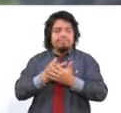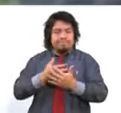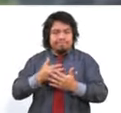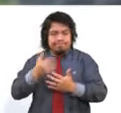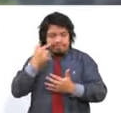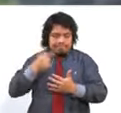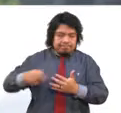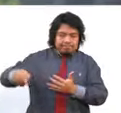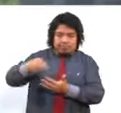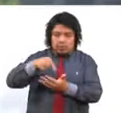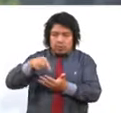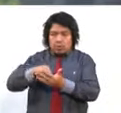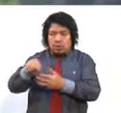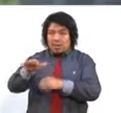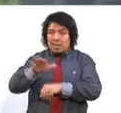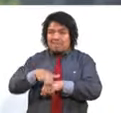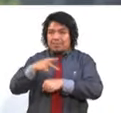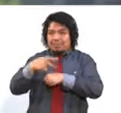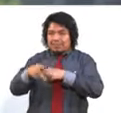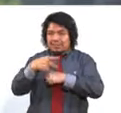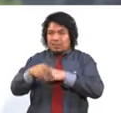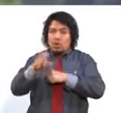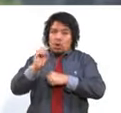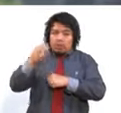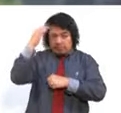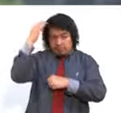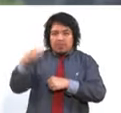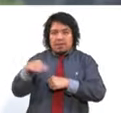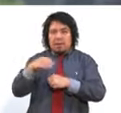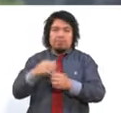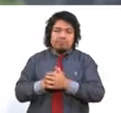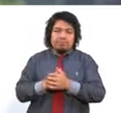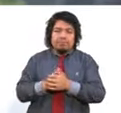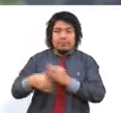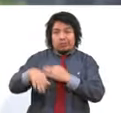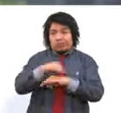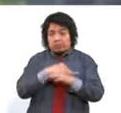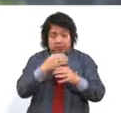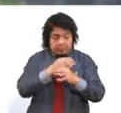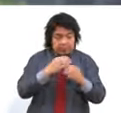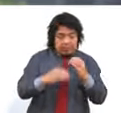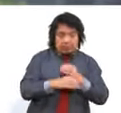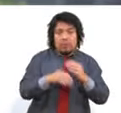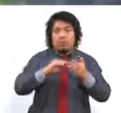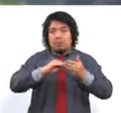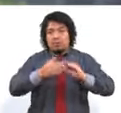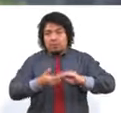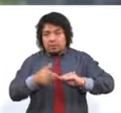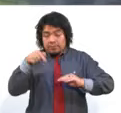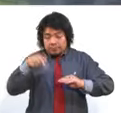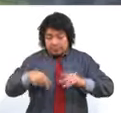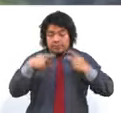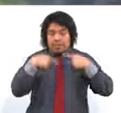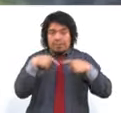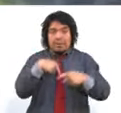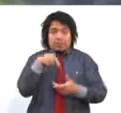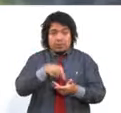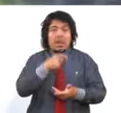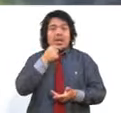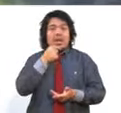en zonas de mayor incidencia delictiva. Todas estas herramientas facilitan el trabajo de nuestros investigadores en